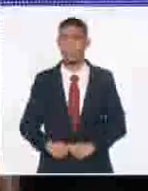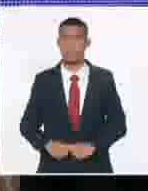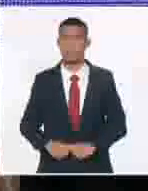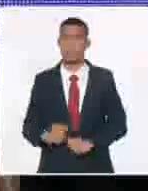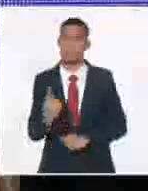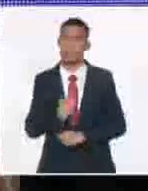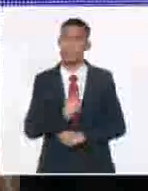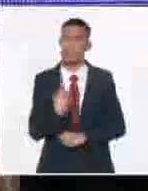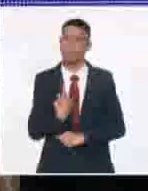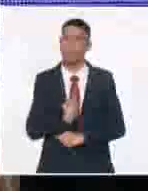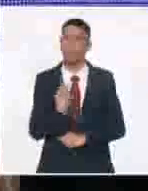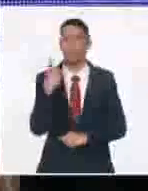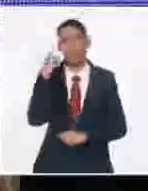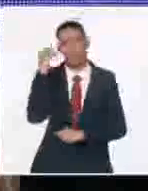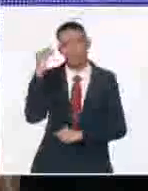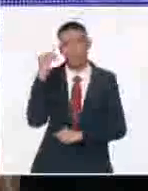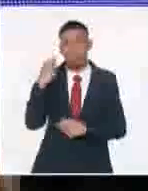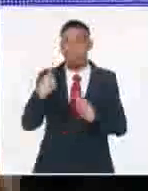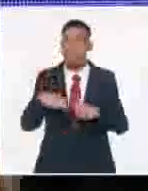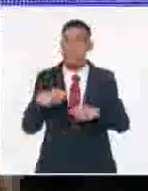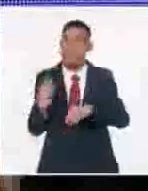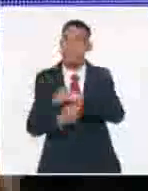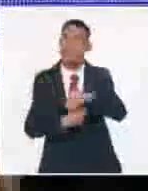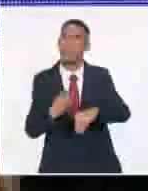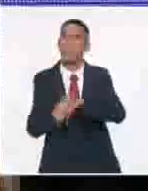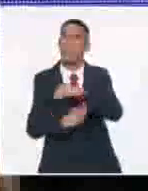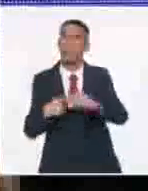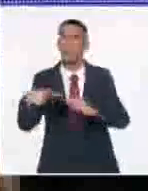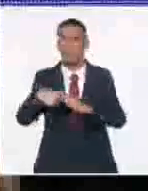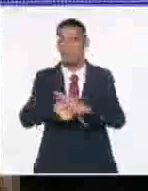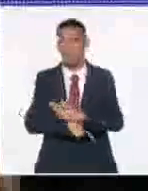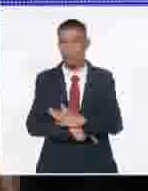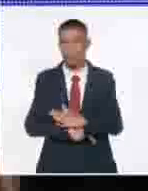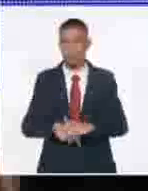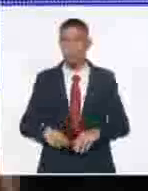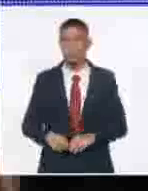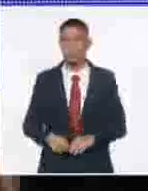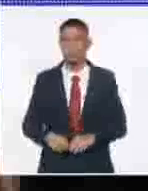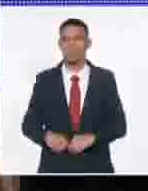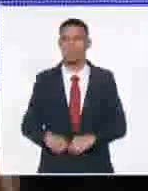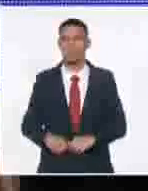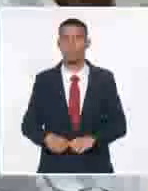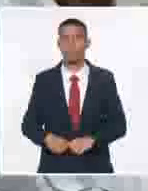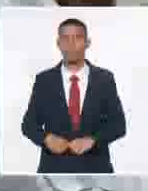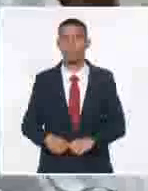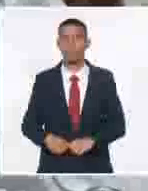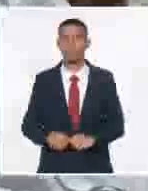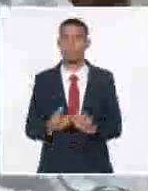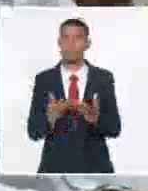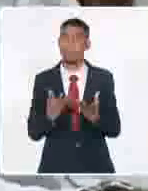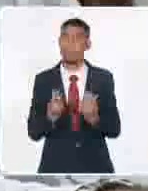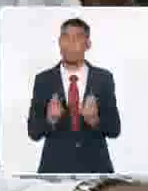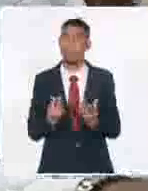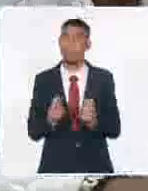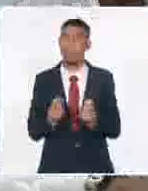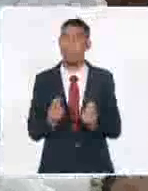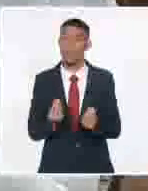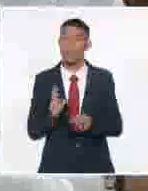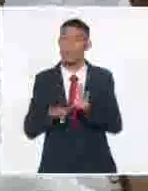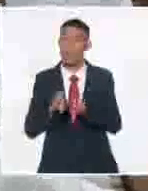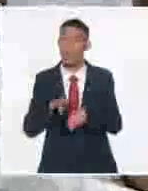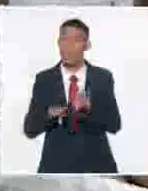que debe haber una reforma profunda de los métodos muchas veces antidemocráticos